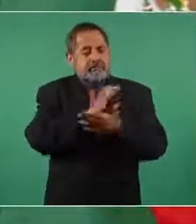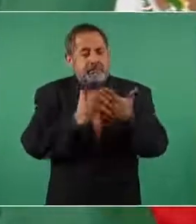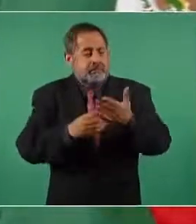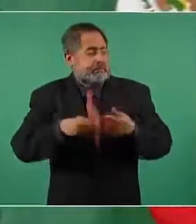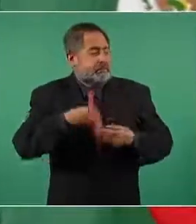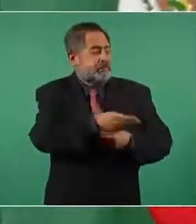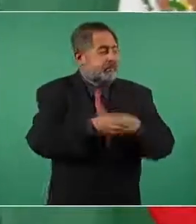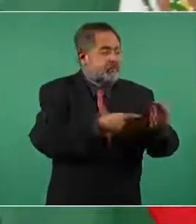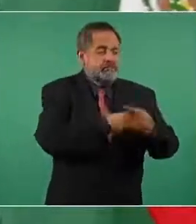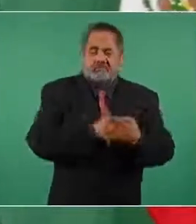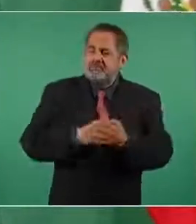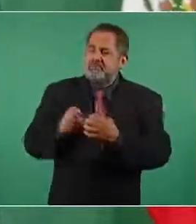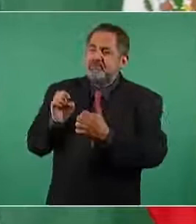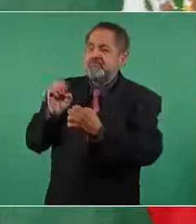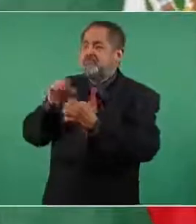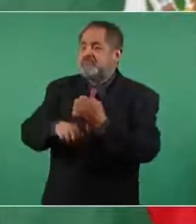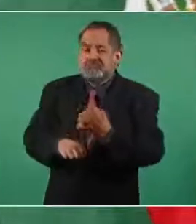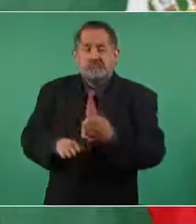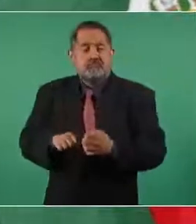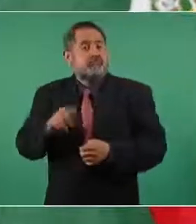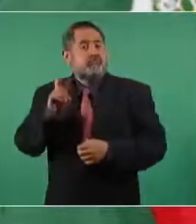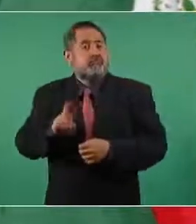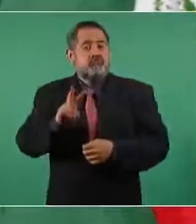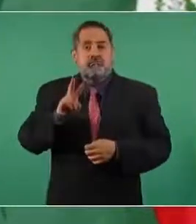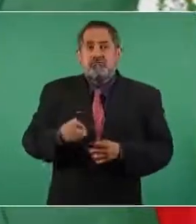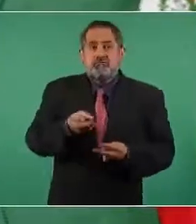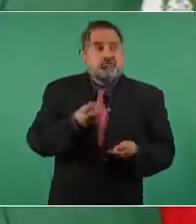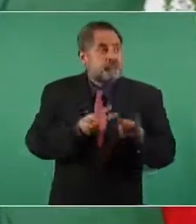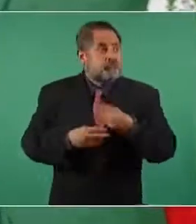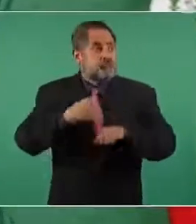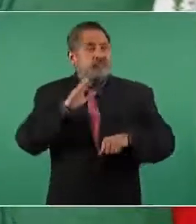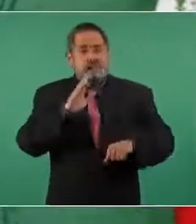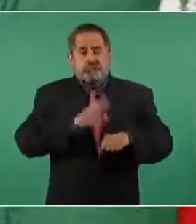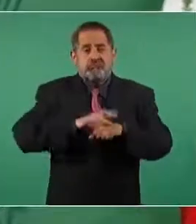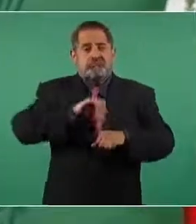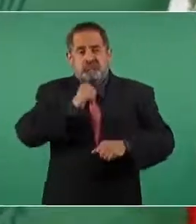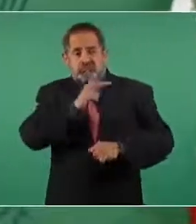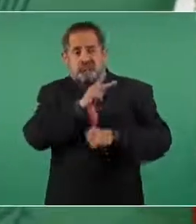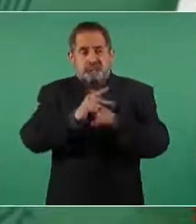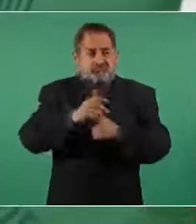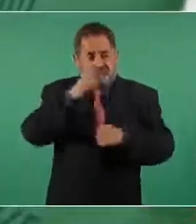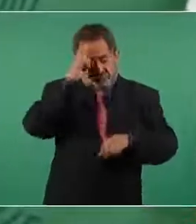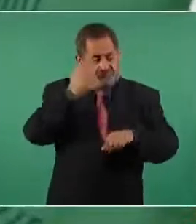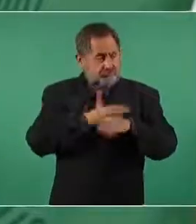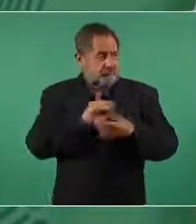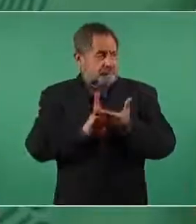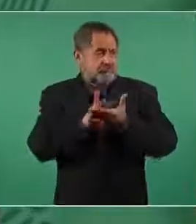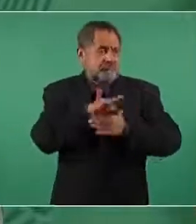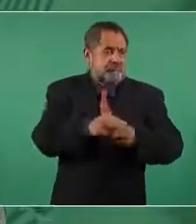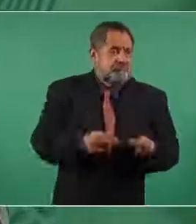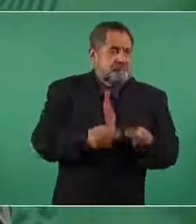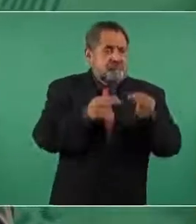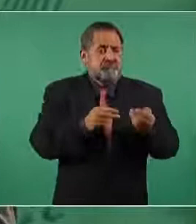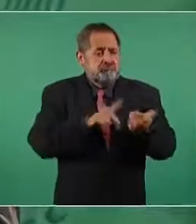engañaron de que iba a llegar mucha inversión extranjera